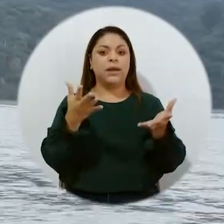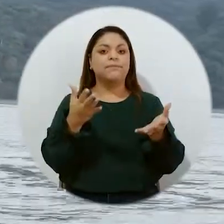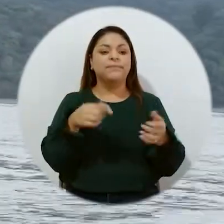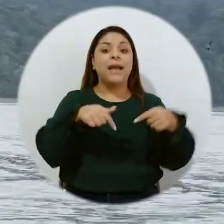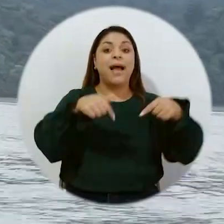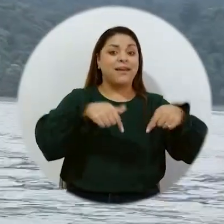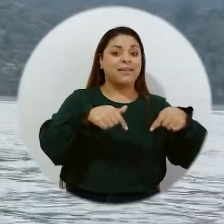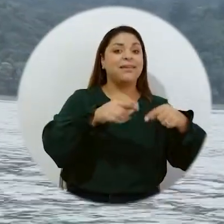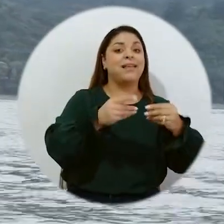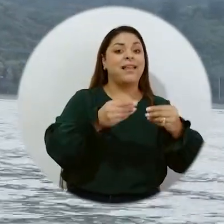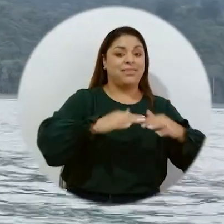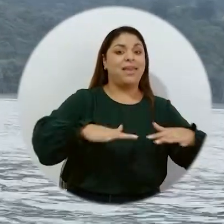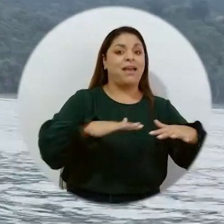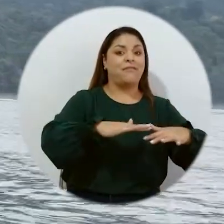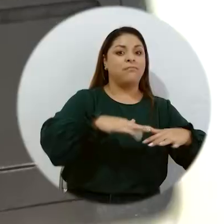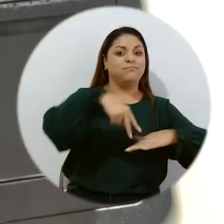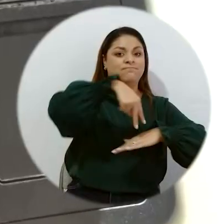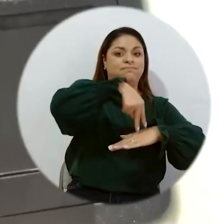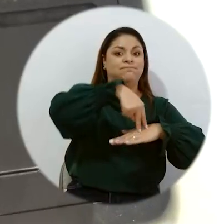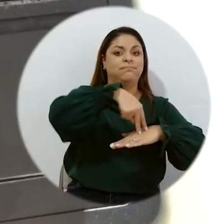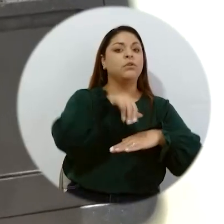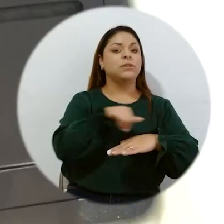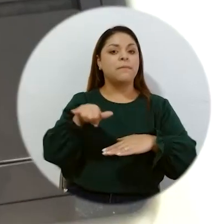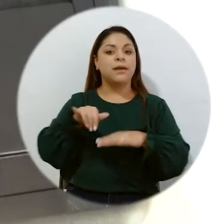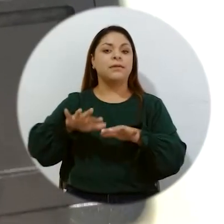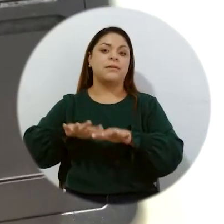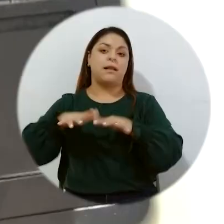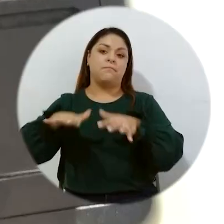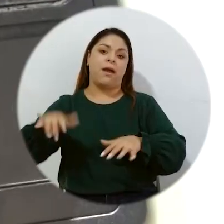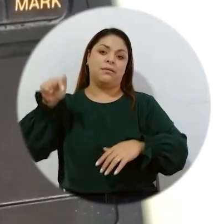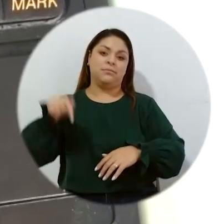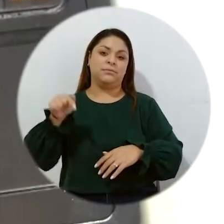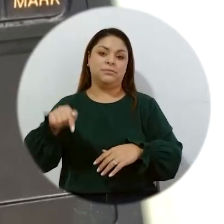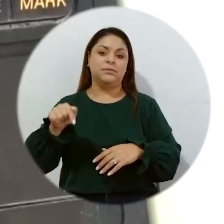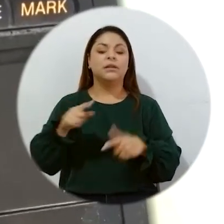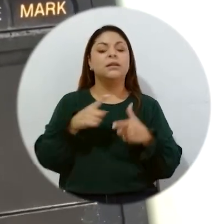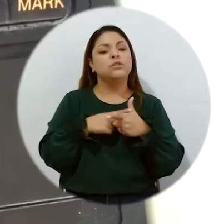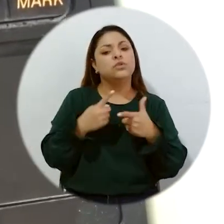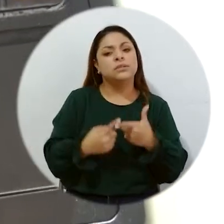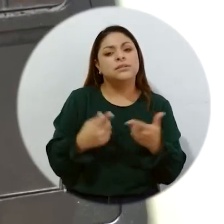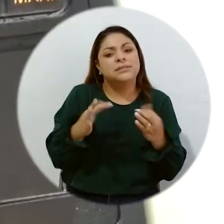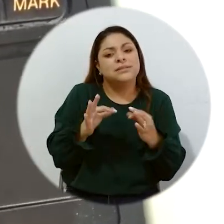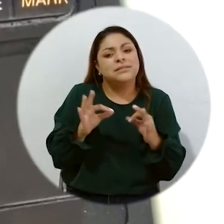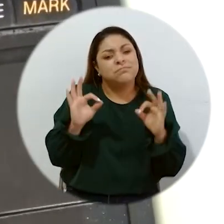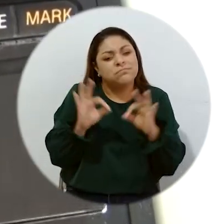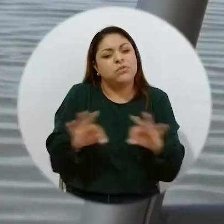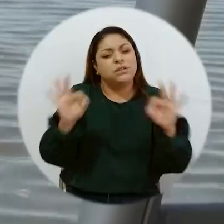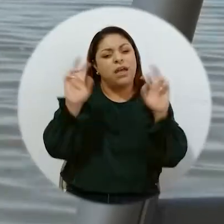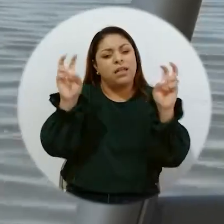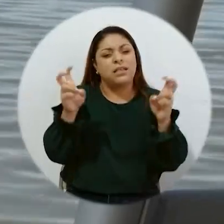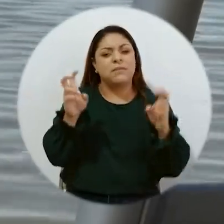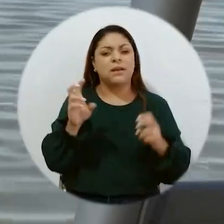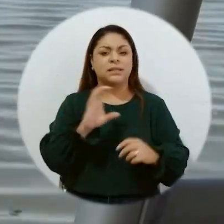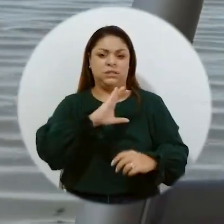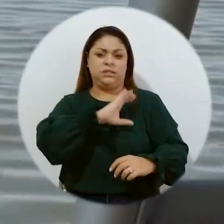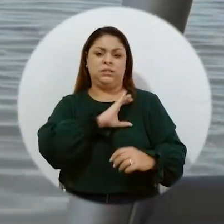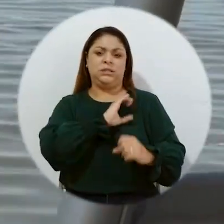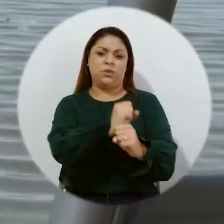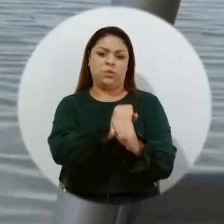que pasa en tierra, sino también saber qué es lo que pasa en mar. Entonces, en temas de